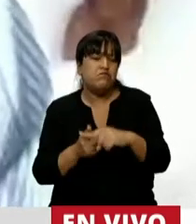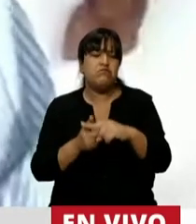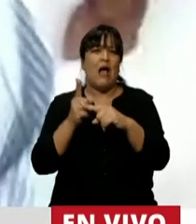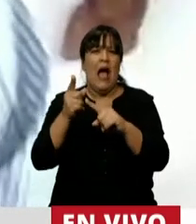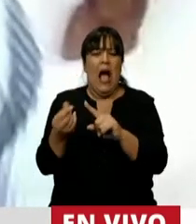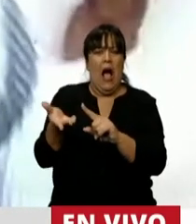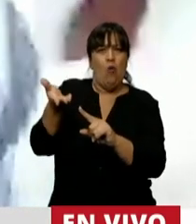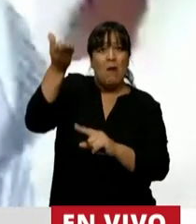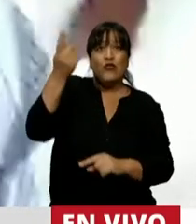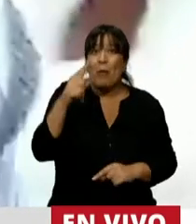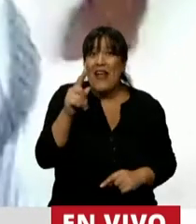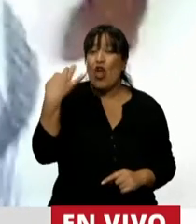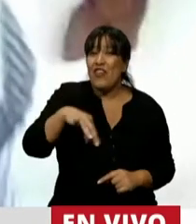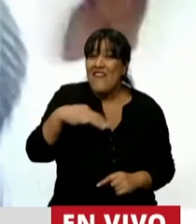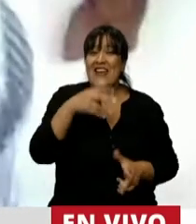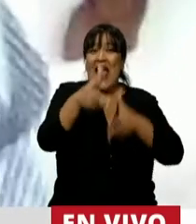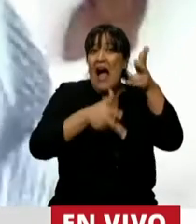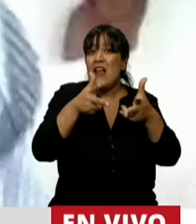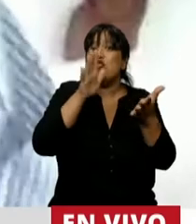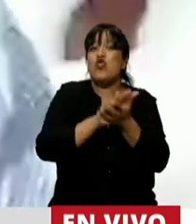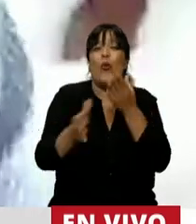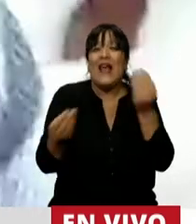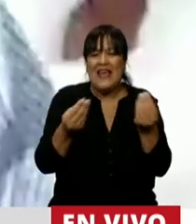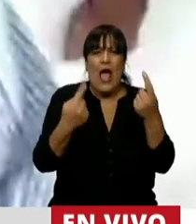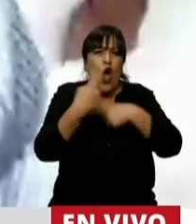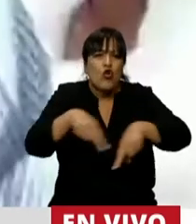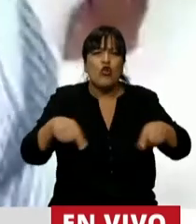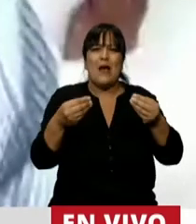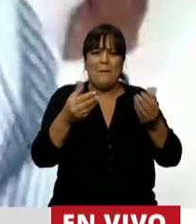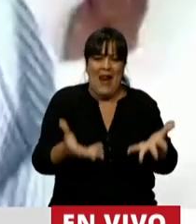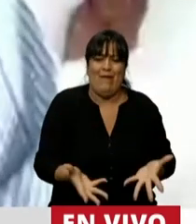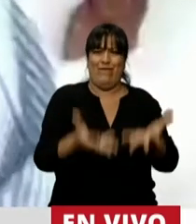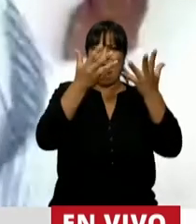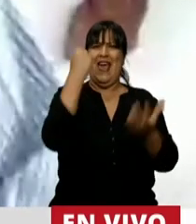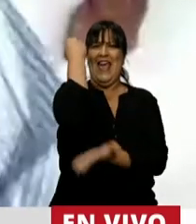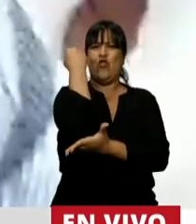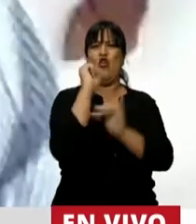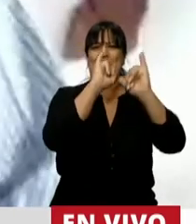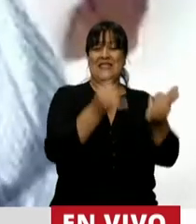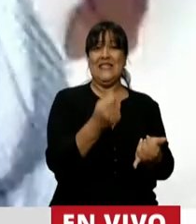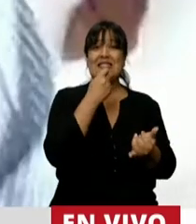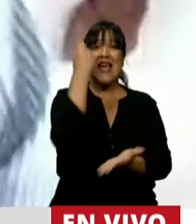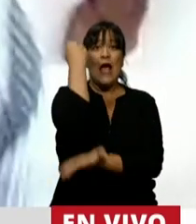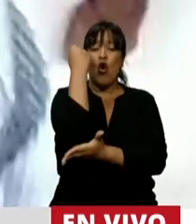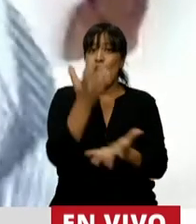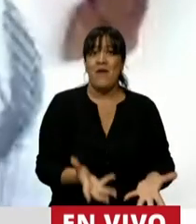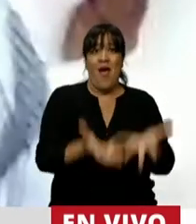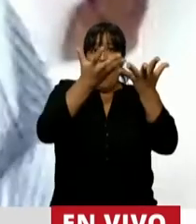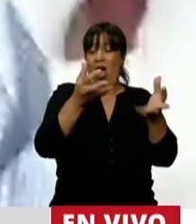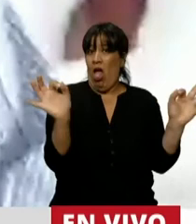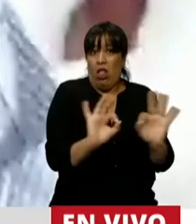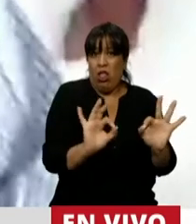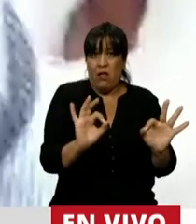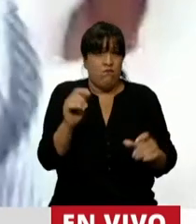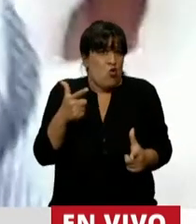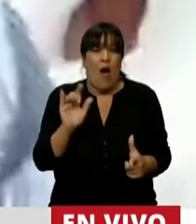aumento, cuando lo que tendríamos que hablar de una fórmula de hacer crecer nuestra economía. Si no crece nuestra economía, no